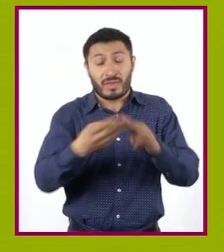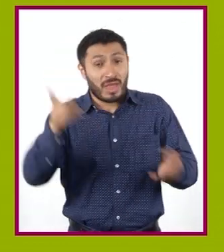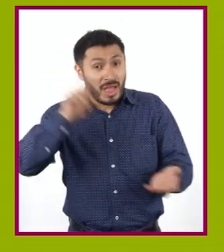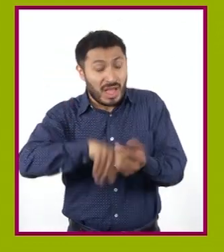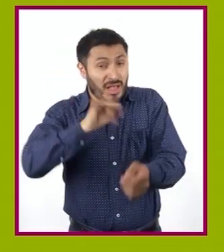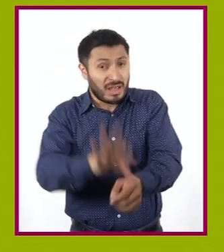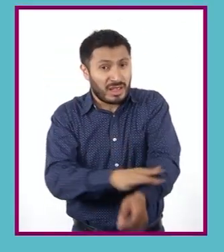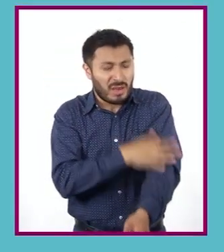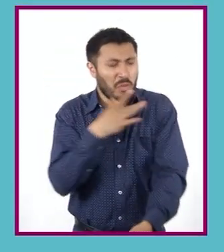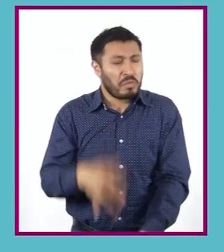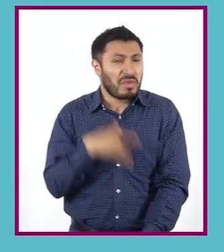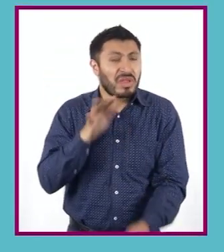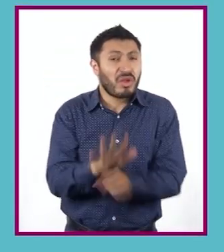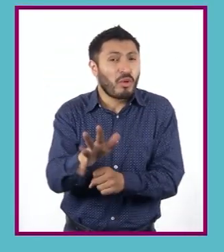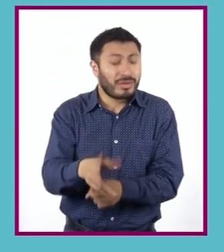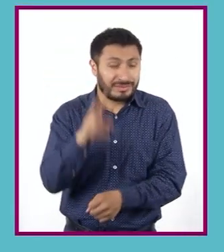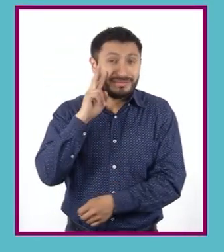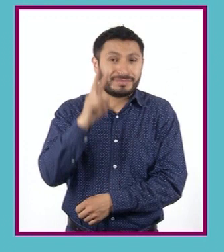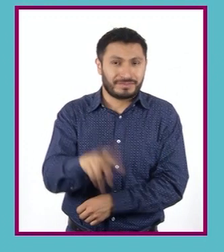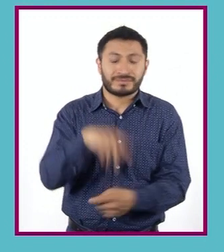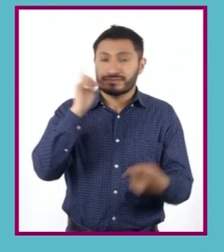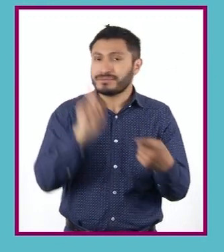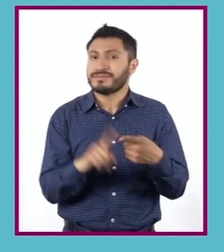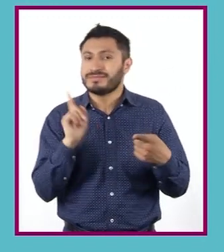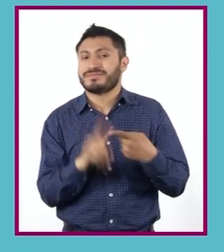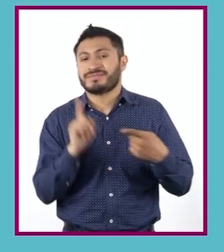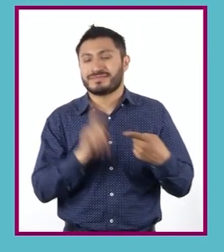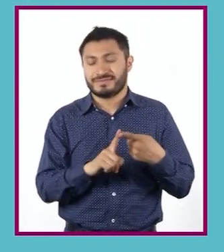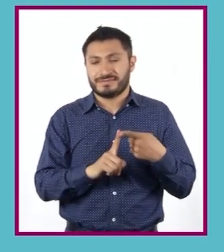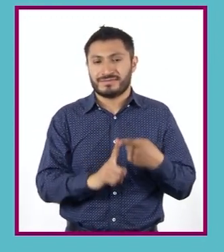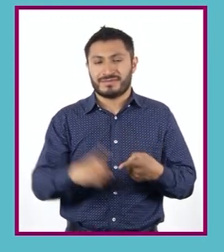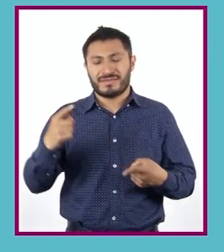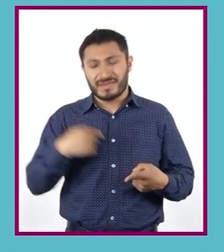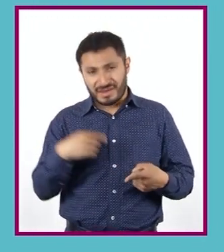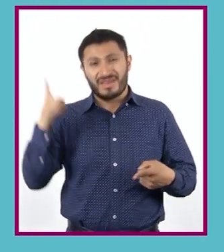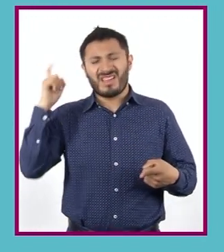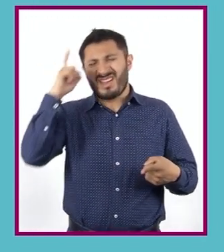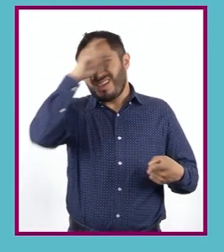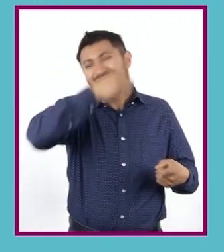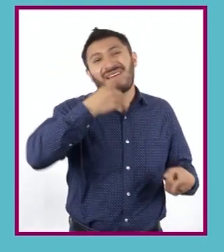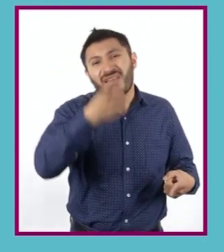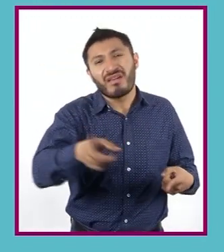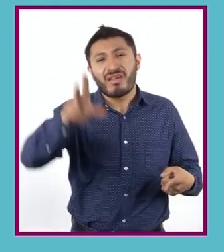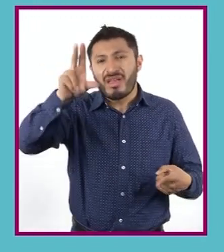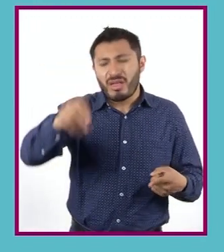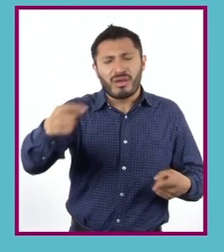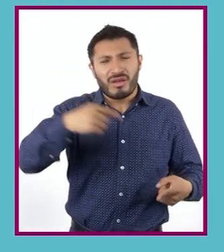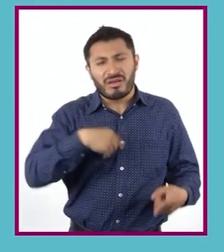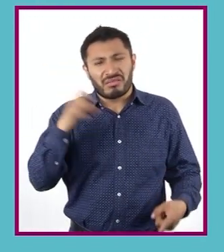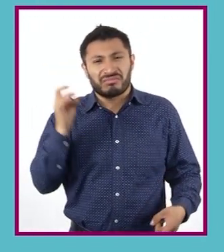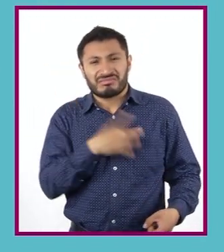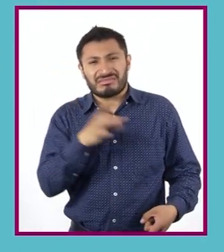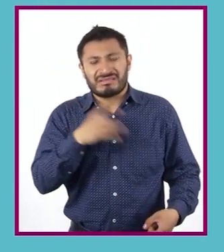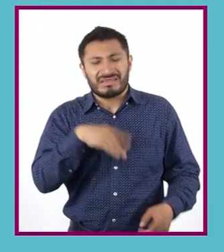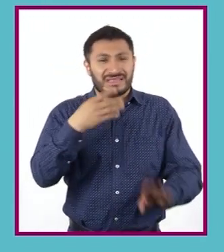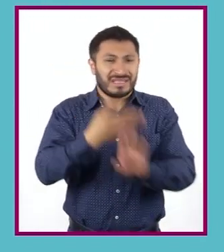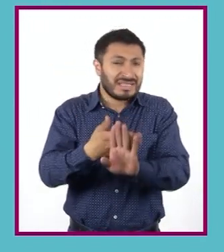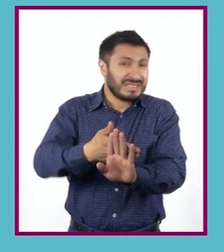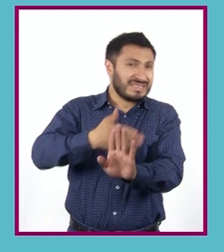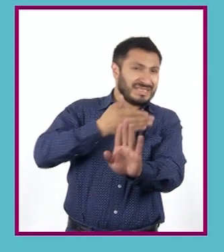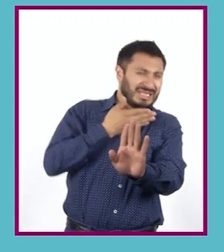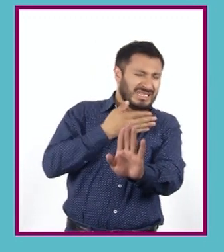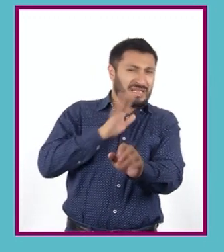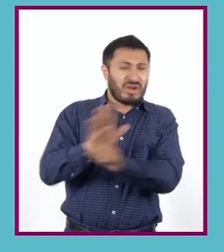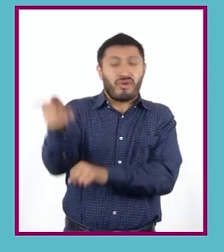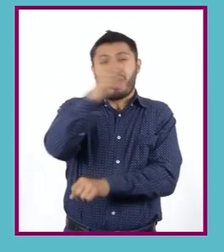de la escritura. Y entonces cuando nosotros estamos leyendo, se prenden las regiones de la memoria